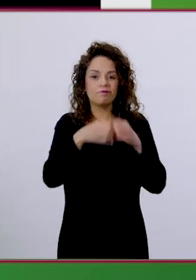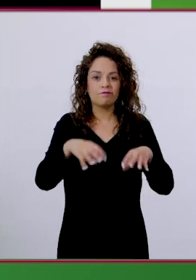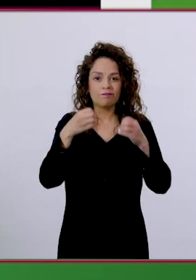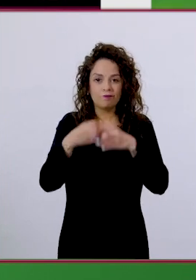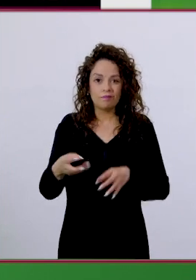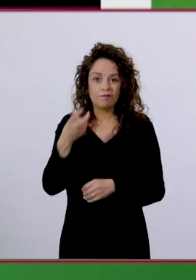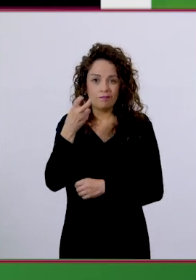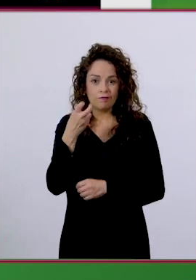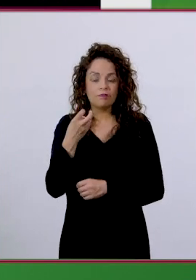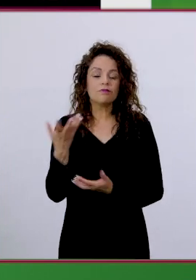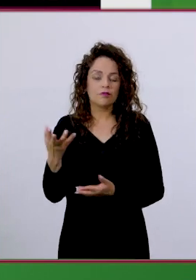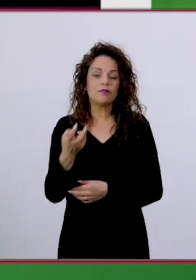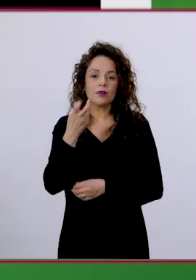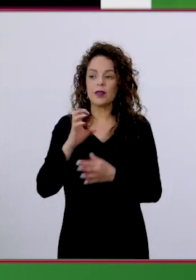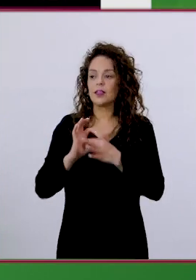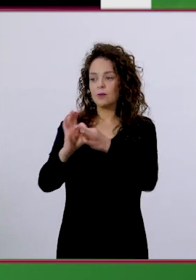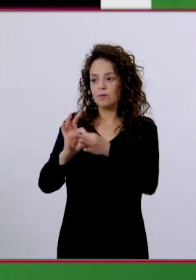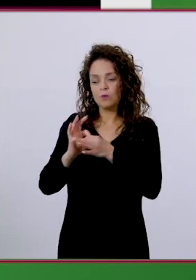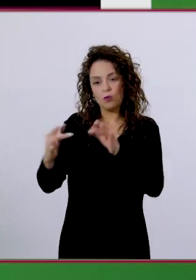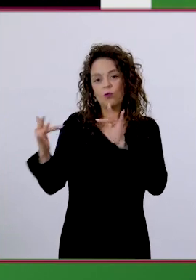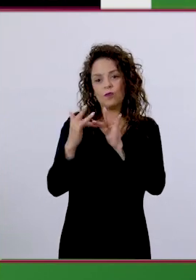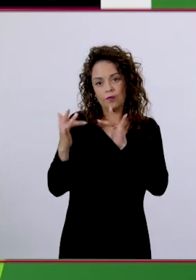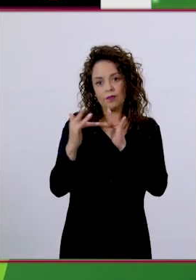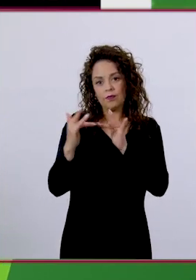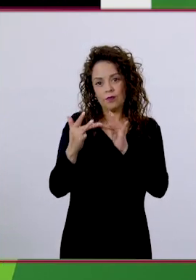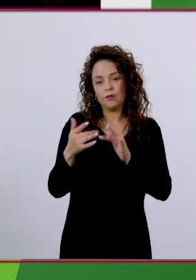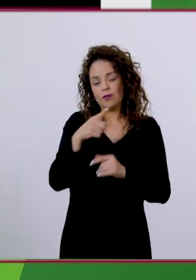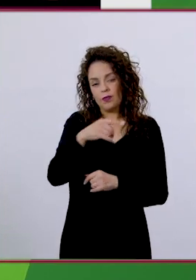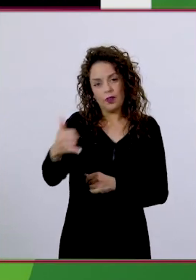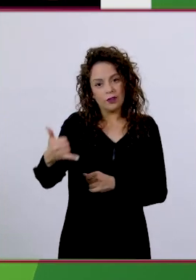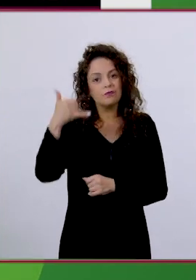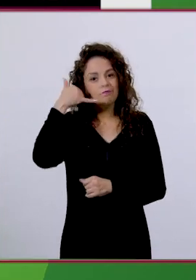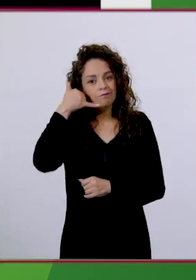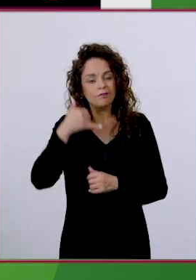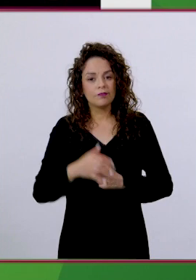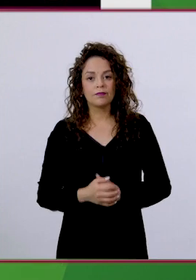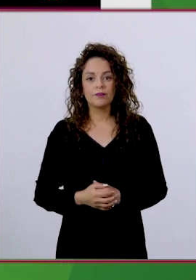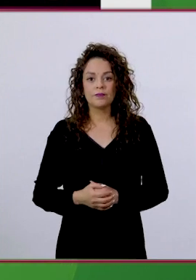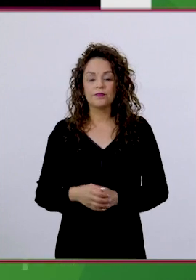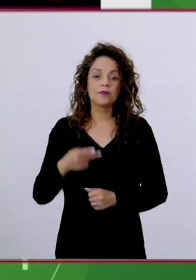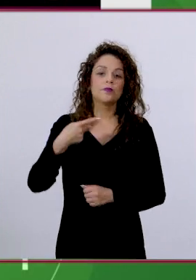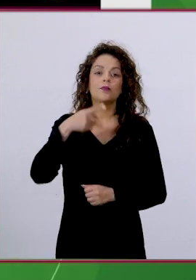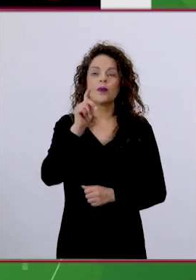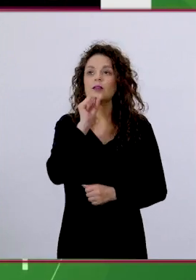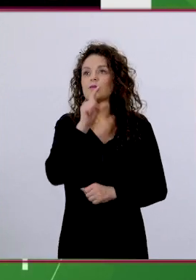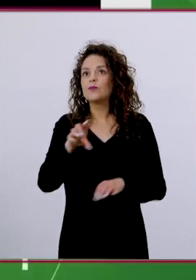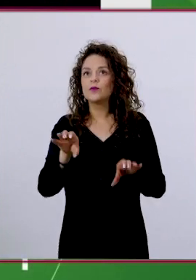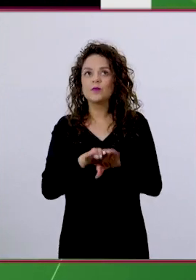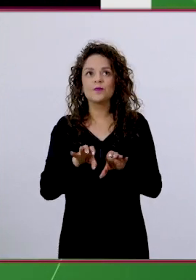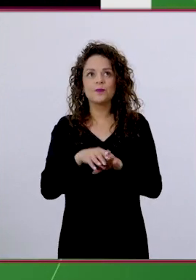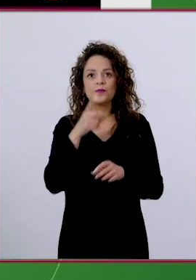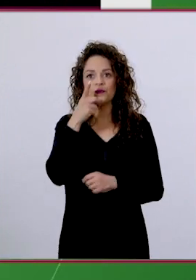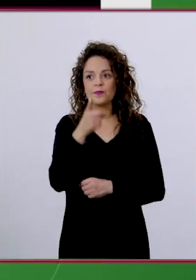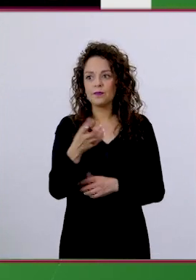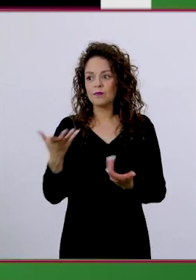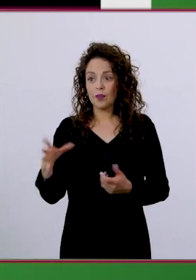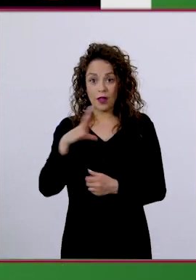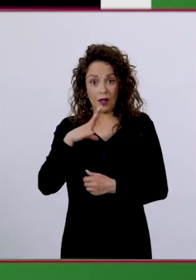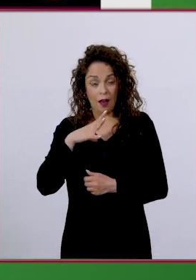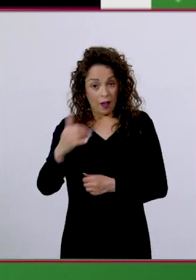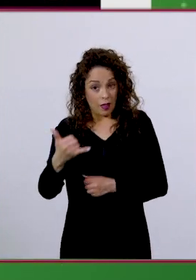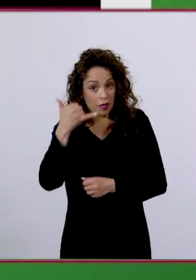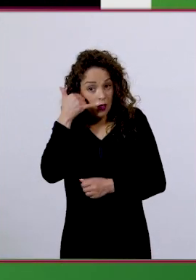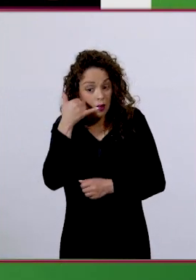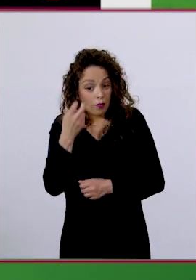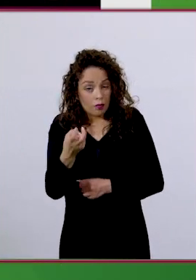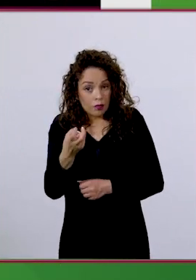poco la relación fue así. También el hecho de que, o sea, digamos, podían tener el celular en ese